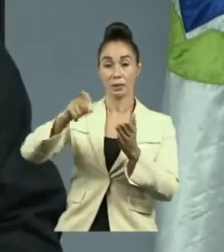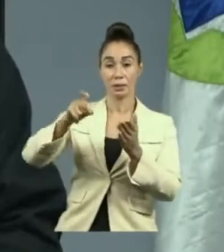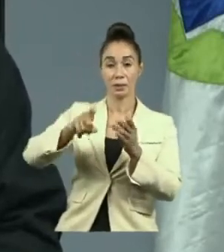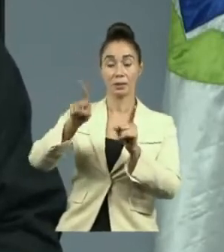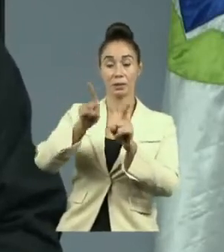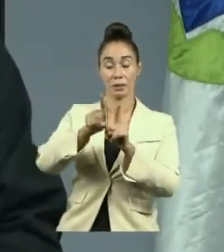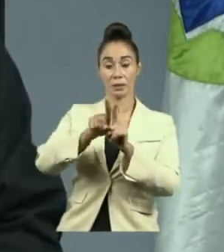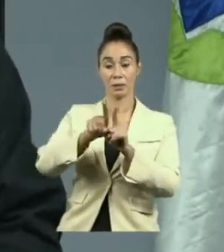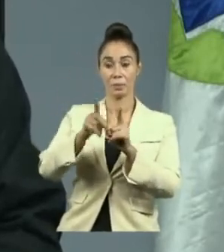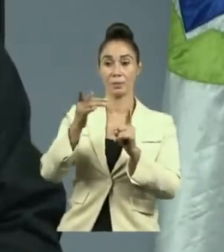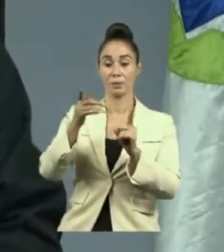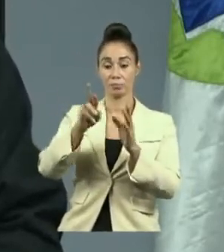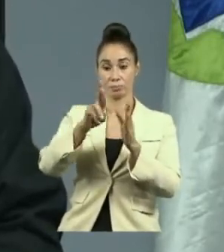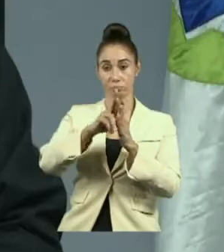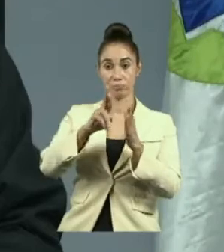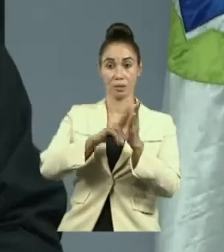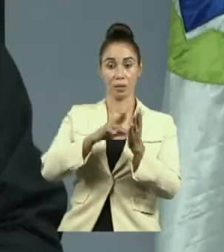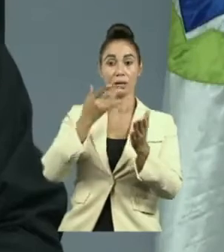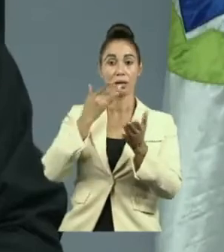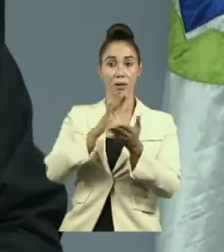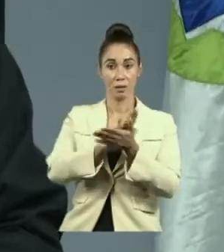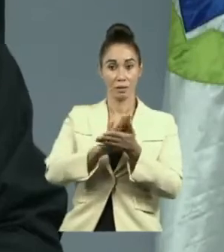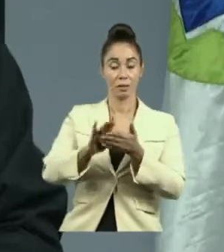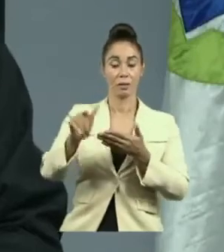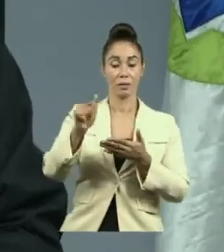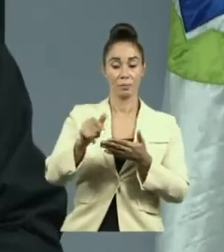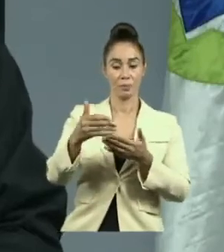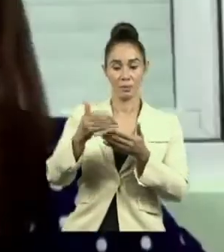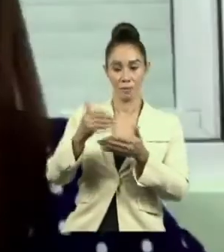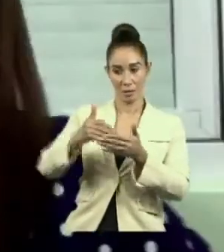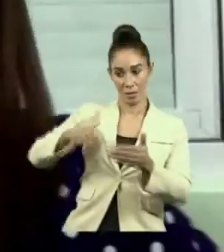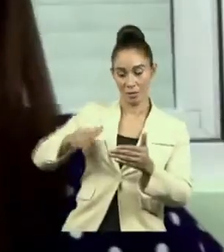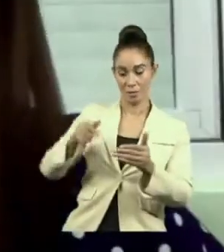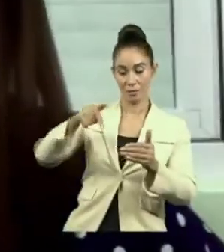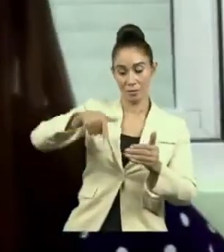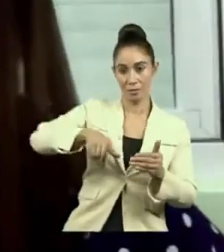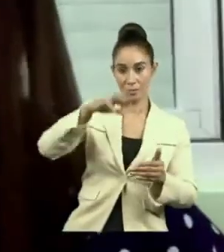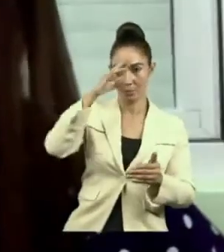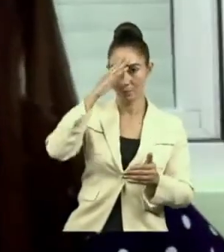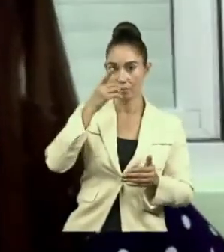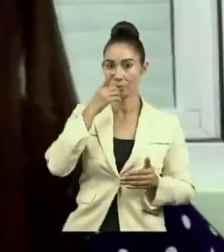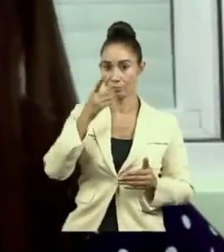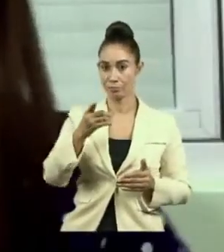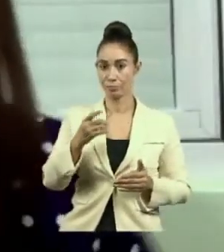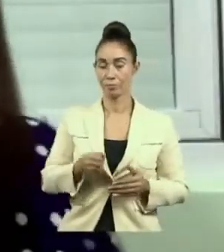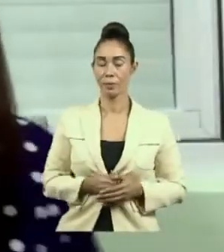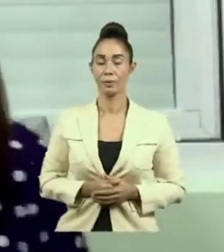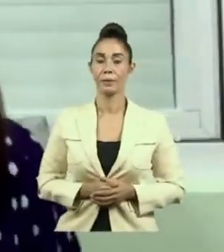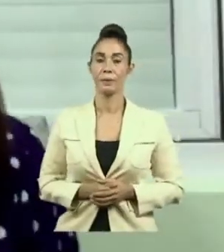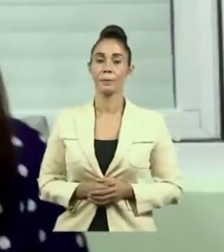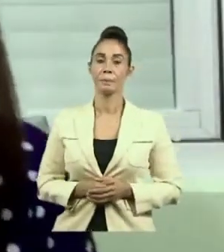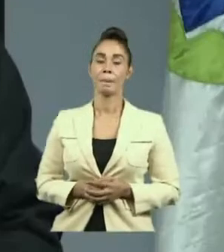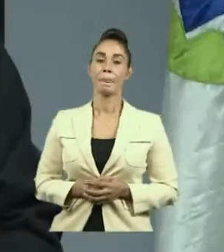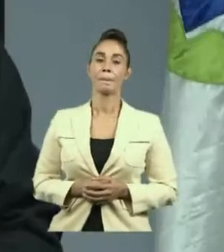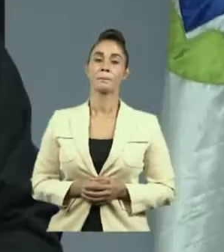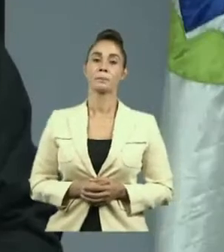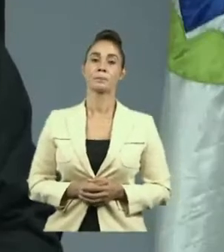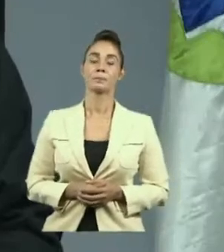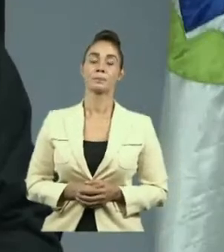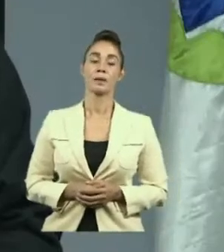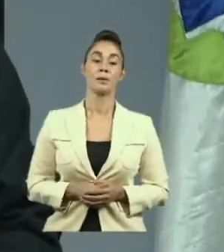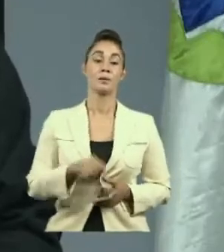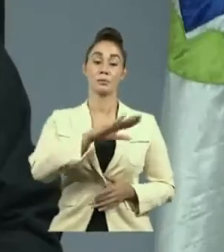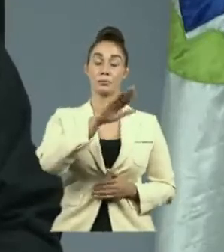lo más efectivos posibles todos ustedes saben las dificultades que tiene